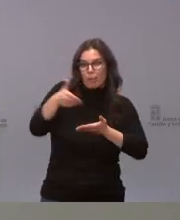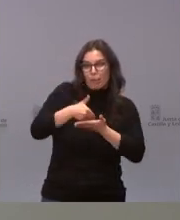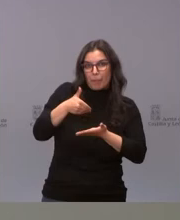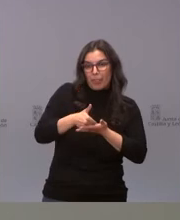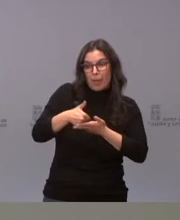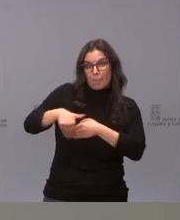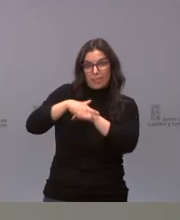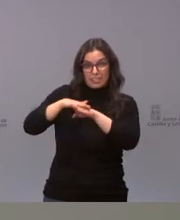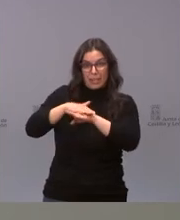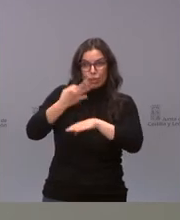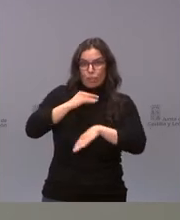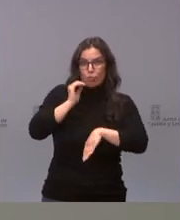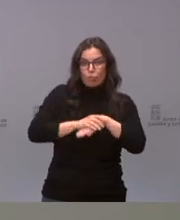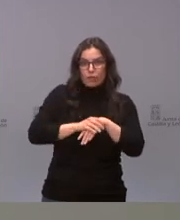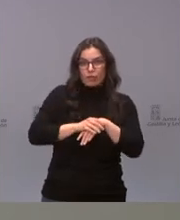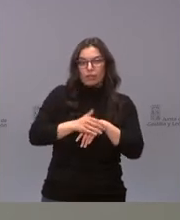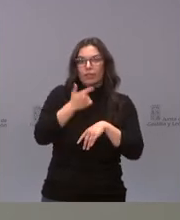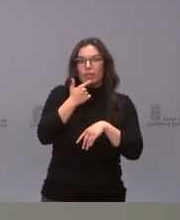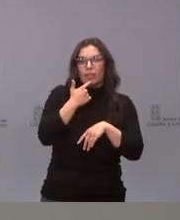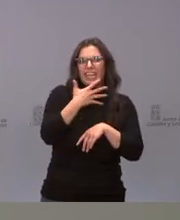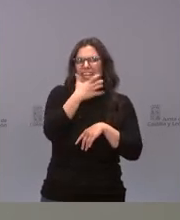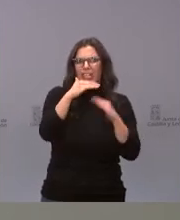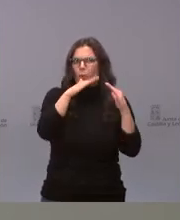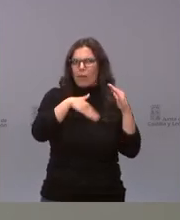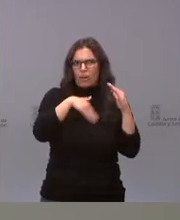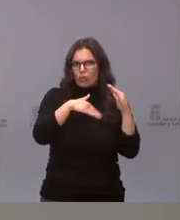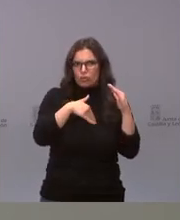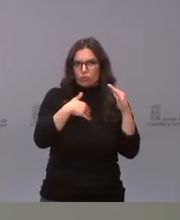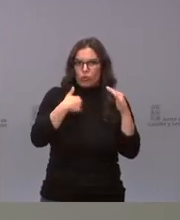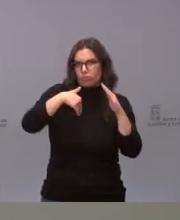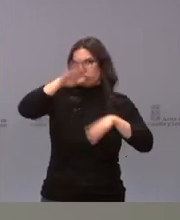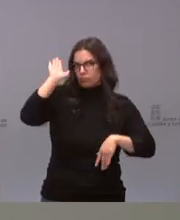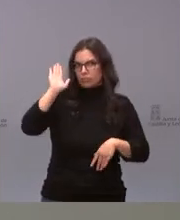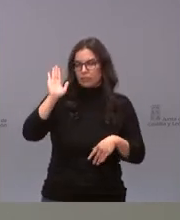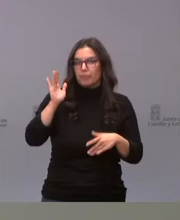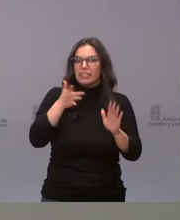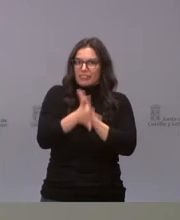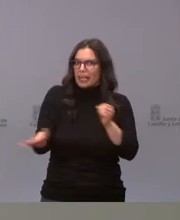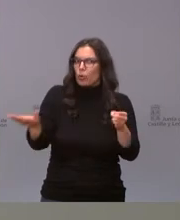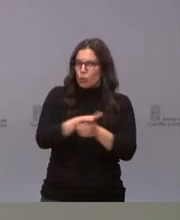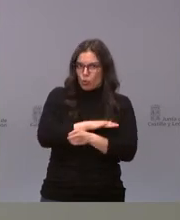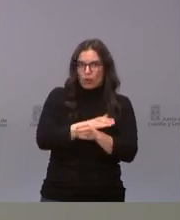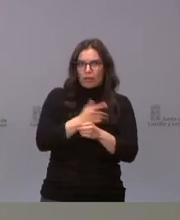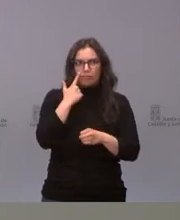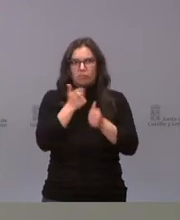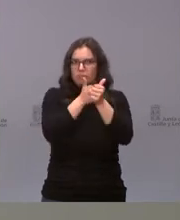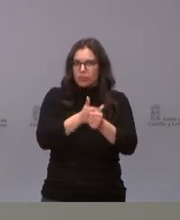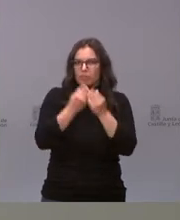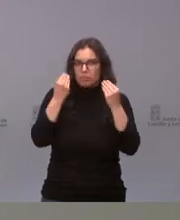el Ministerio de Sanidad eran, no llegaban a los 500 los que teníamos que poner. Por lo tanto, se está cubriendo el rastreo de una